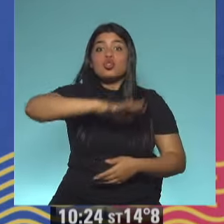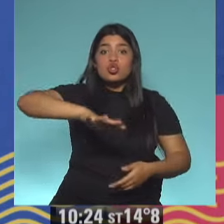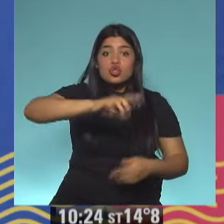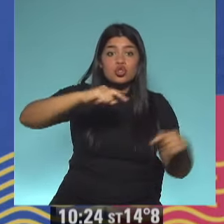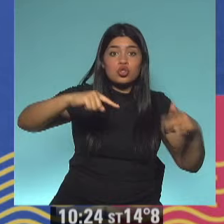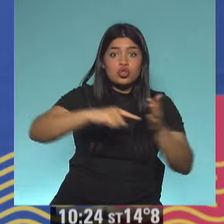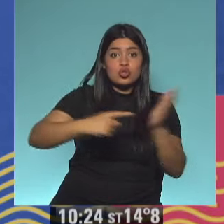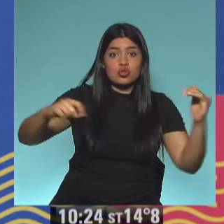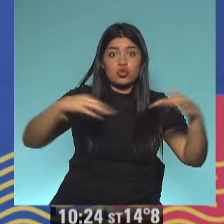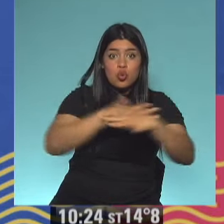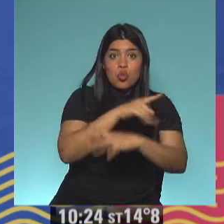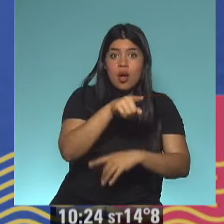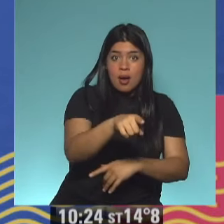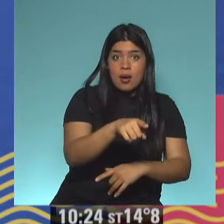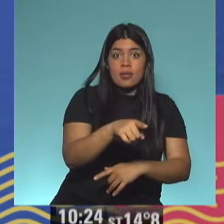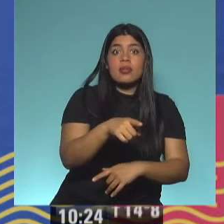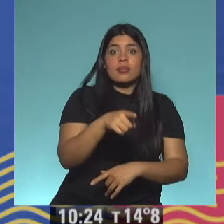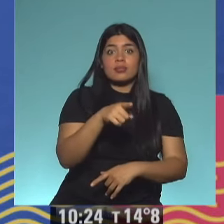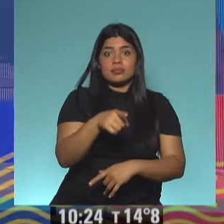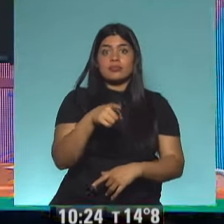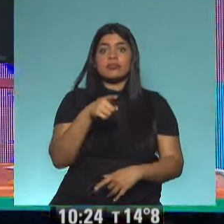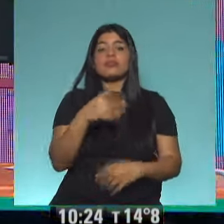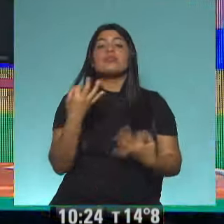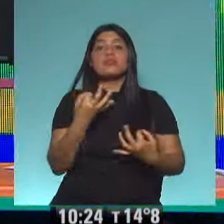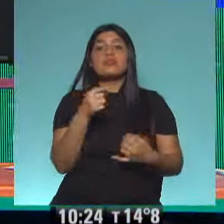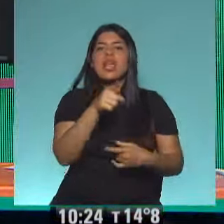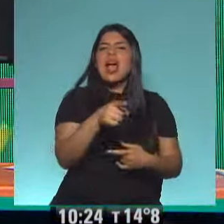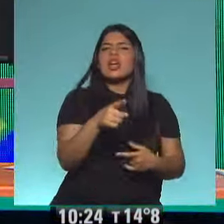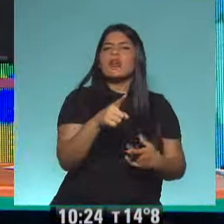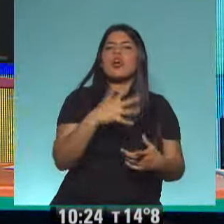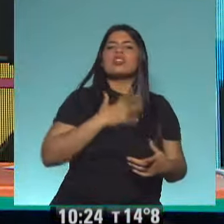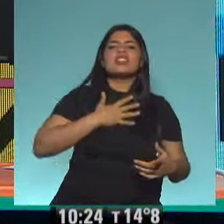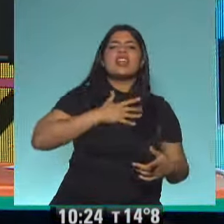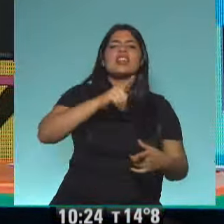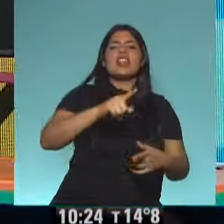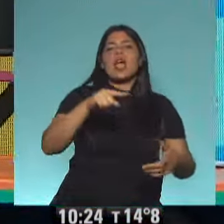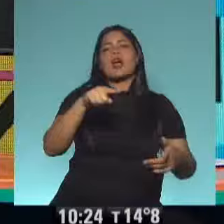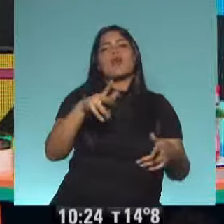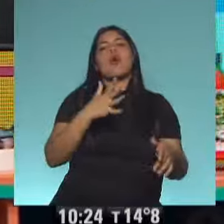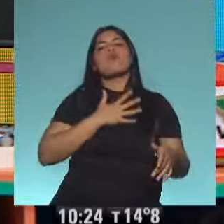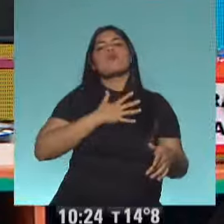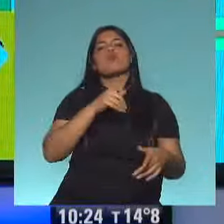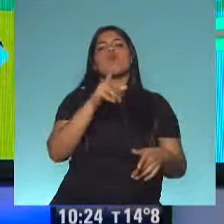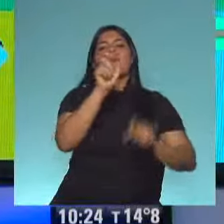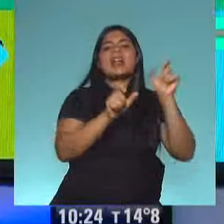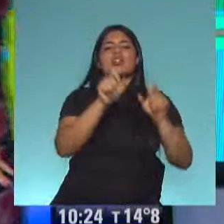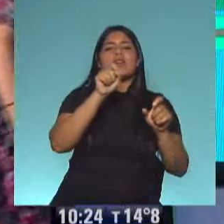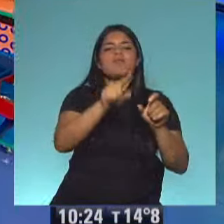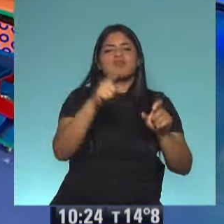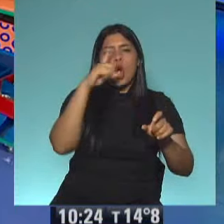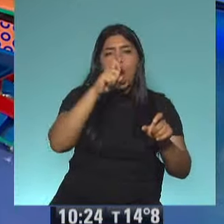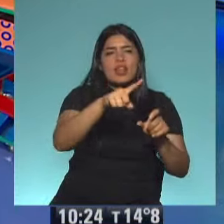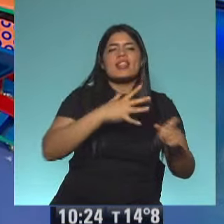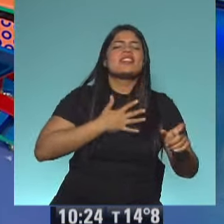¿sí? Muy bien, que la ciudad de Corrientes se autodenominó capital del carnaval. Capital del carnaval. Así, así que ya